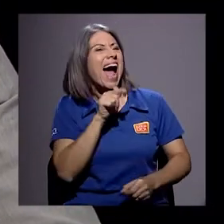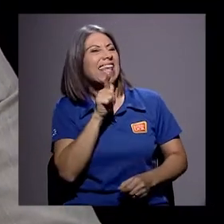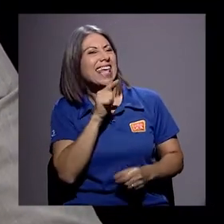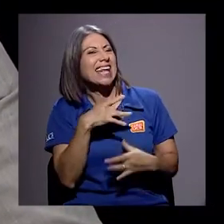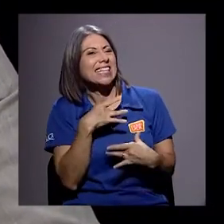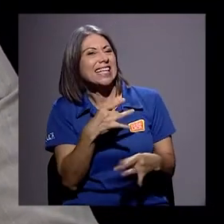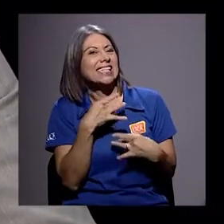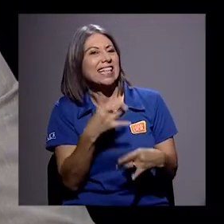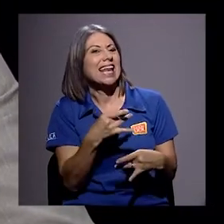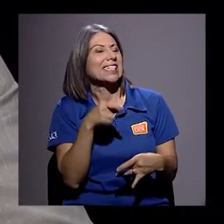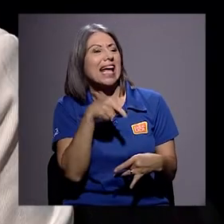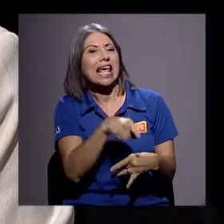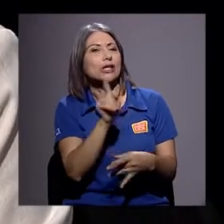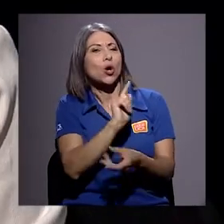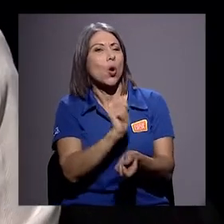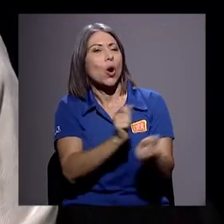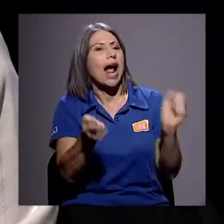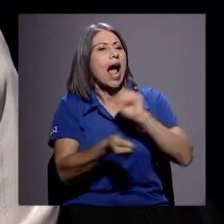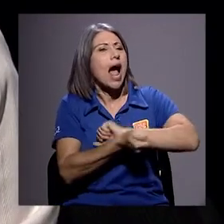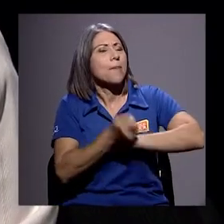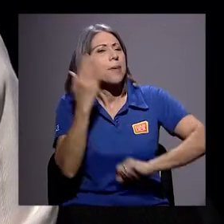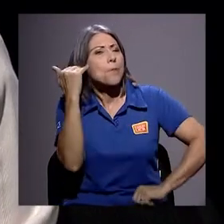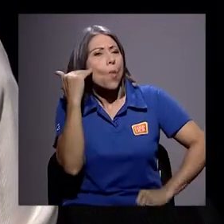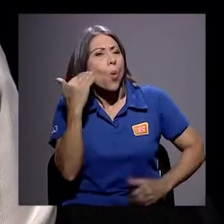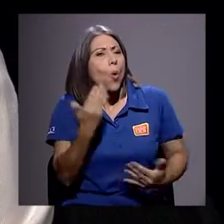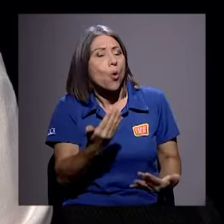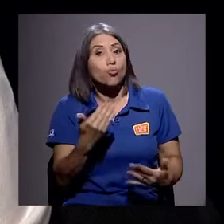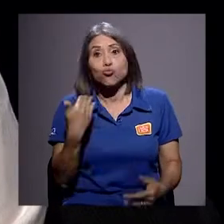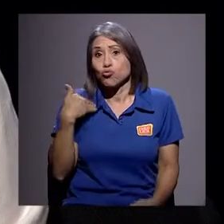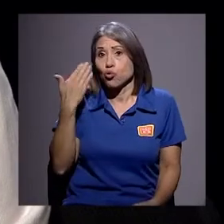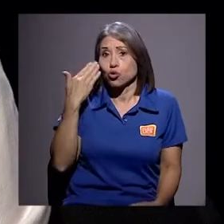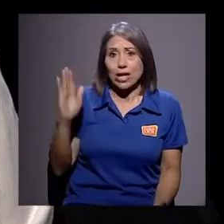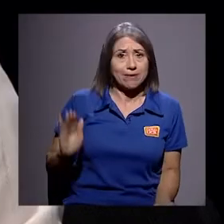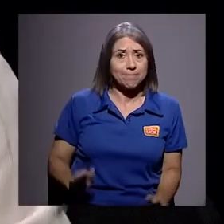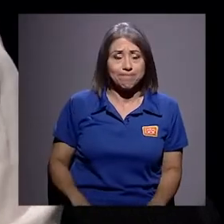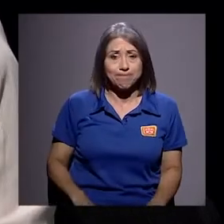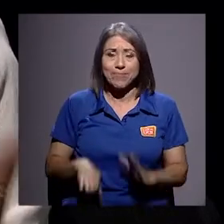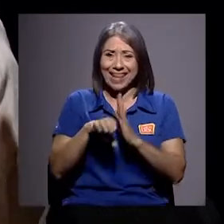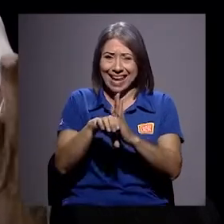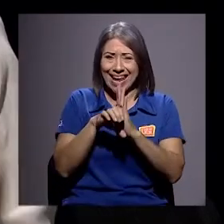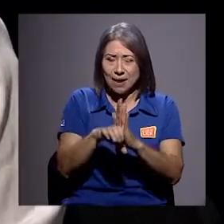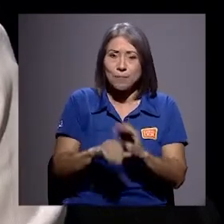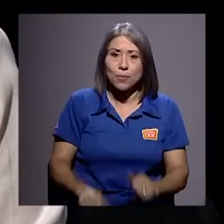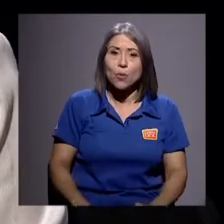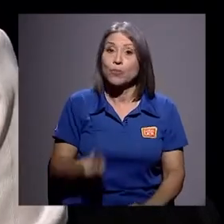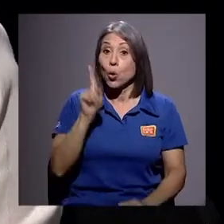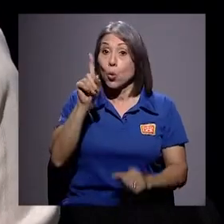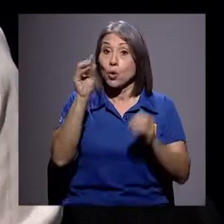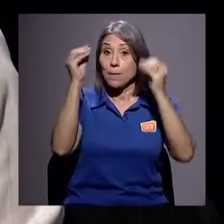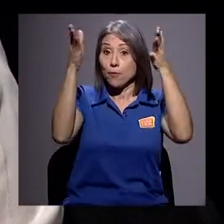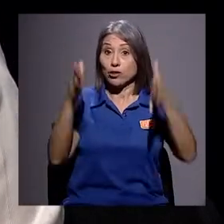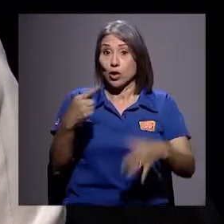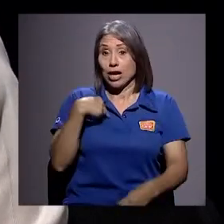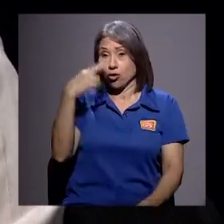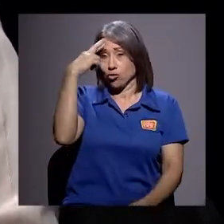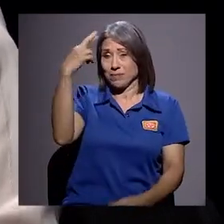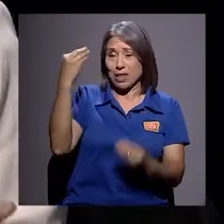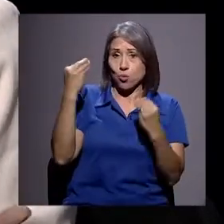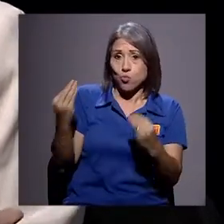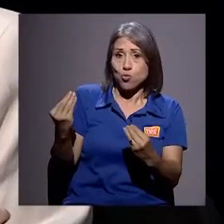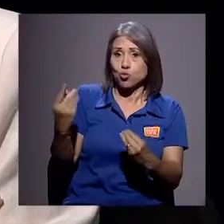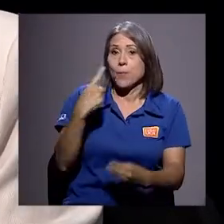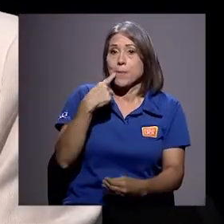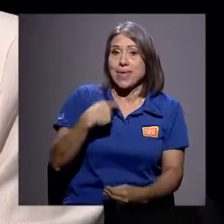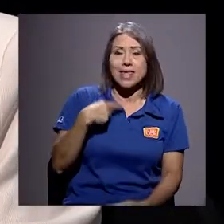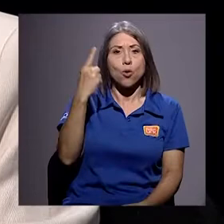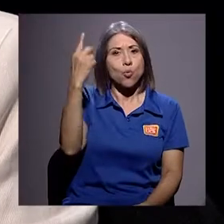esto cambie porque viera de un directo viera que yo no sé por ejemplo una académica a quien respeto mucho me